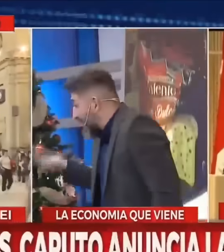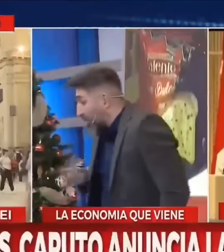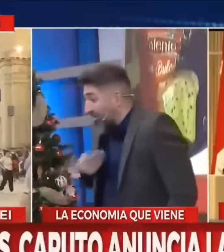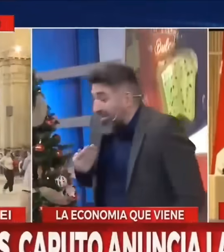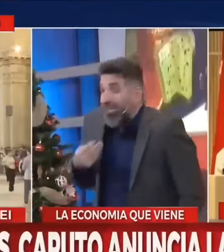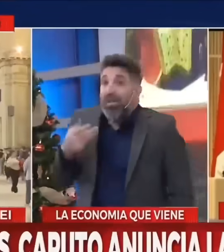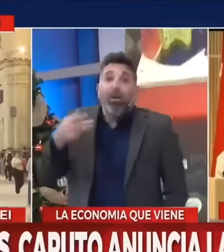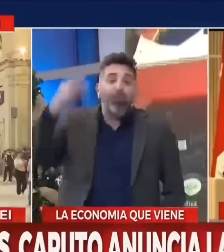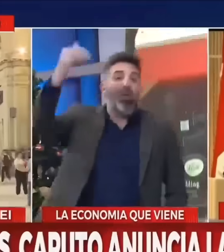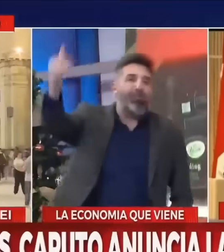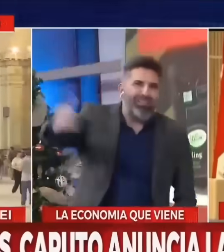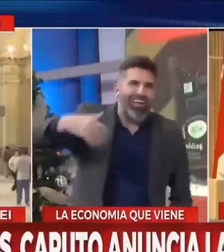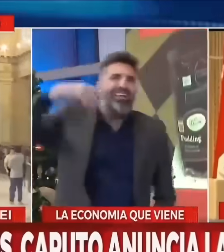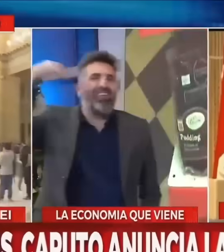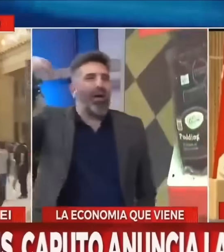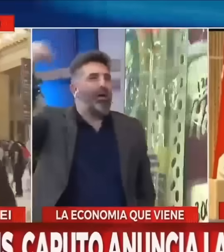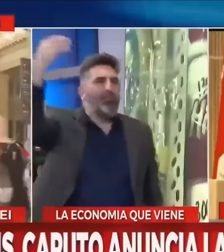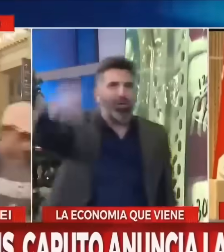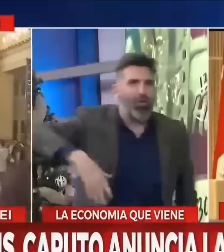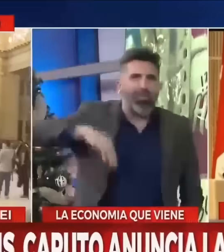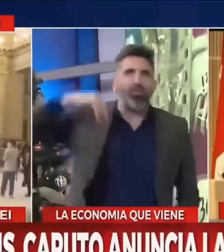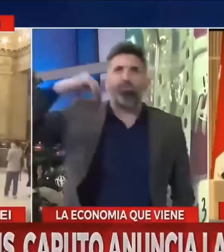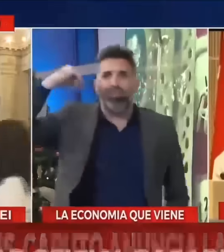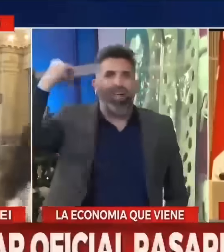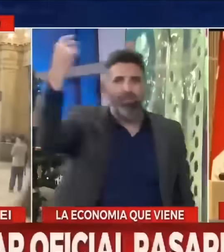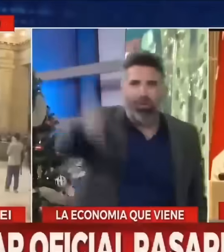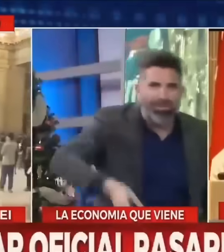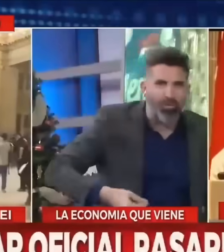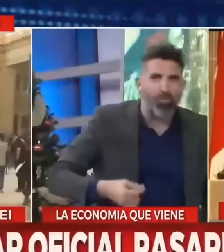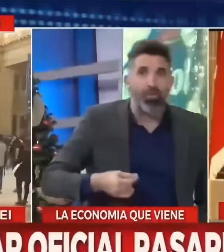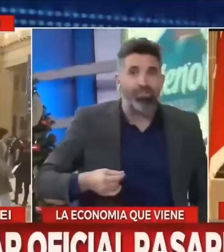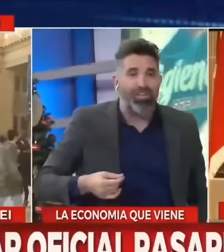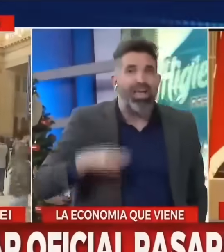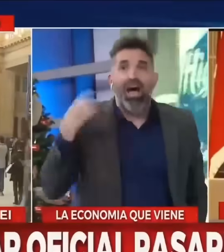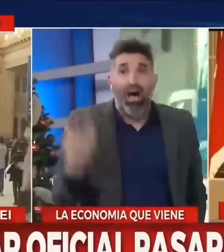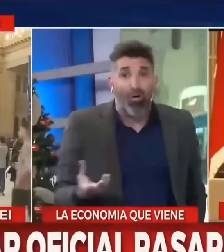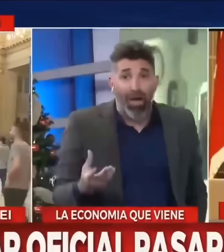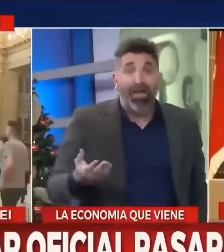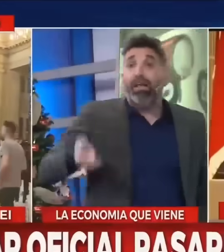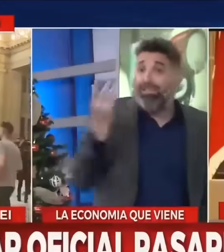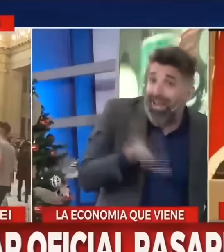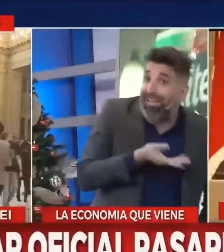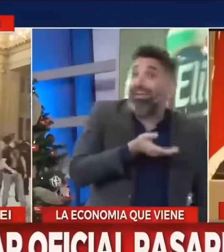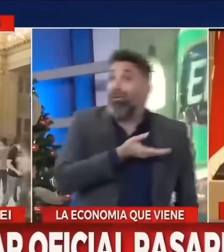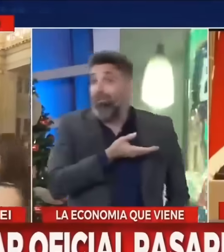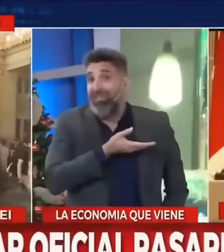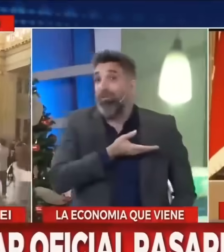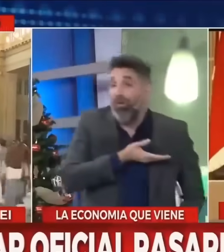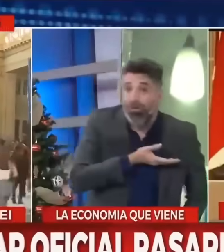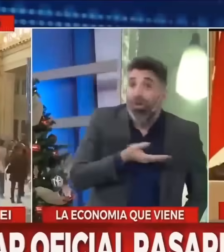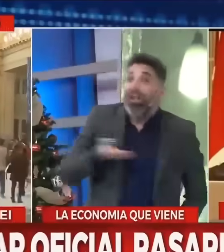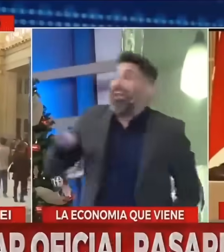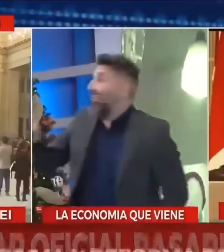Nico está bien y lo dice desde por la pesada herencia porque el gobierno anterior fue un desastre porque emitieron un montón de billetes ahora ya la gente la venía